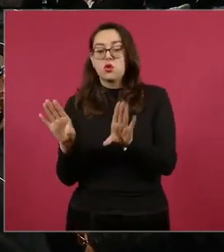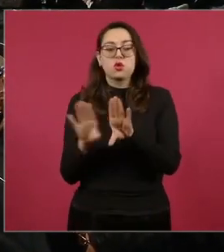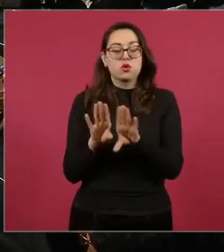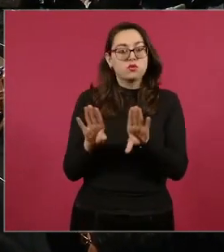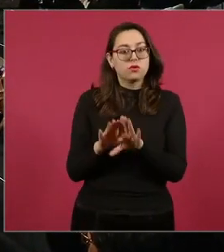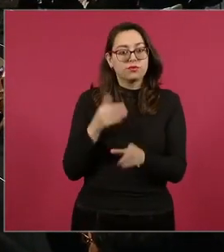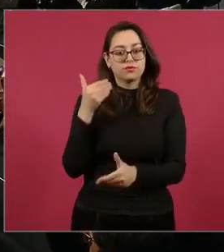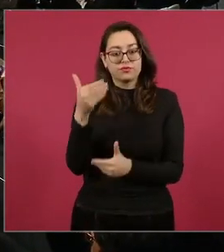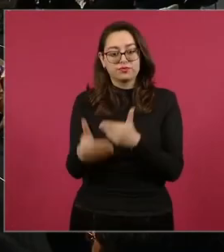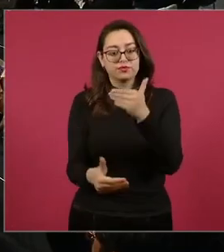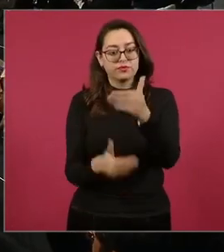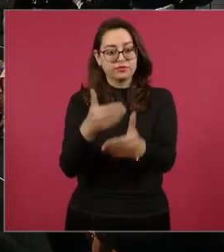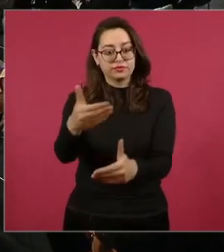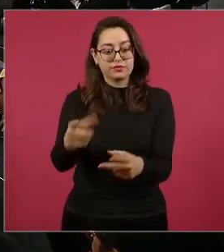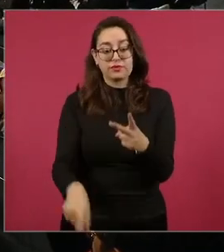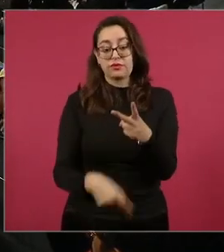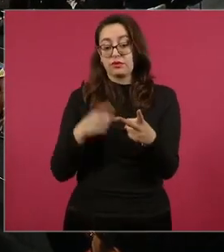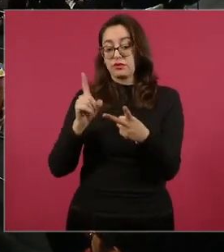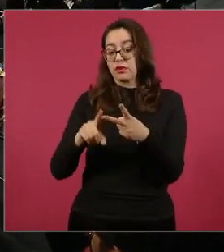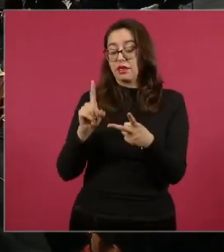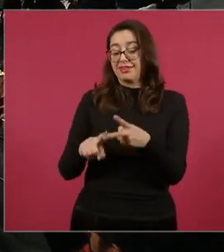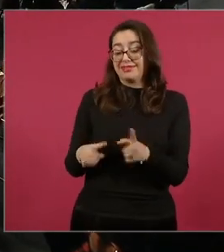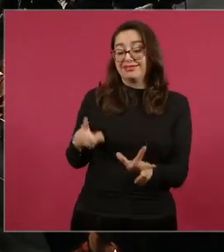trenes, con la aviación,